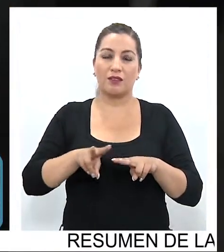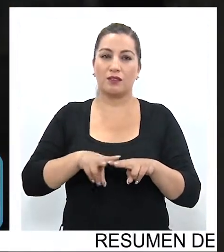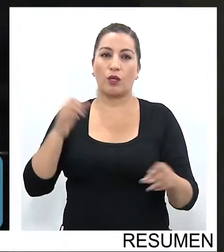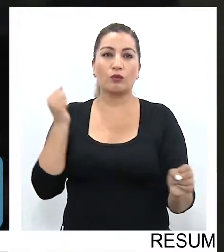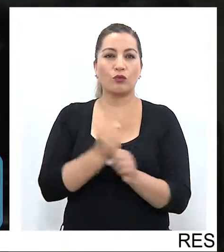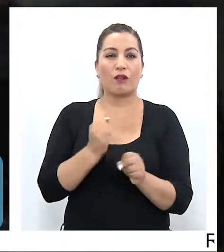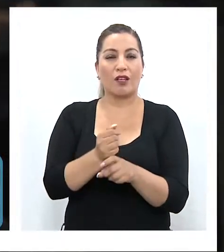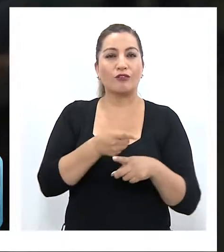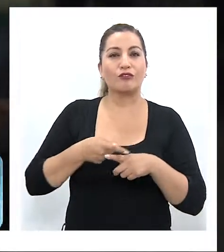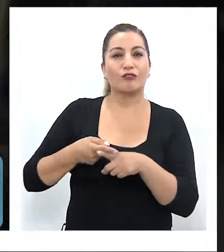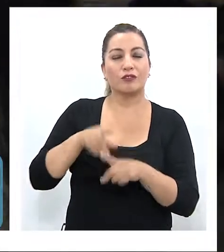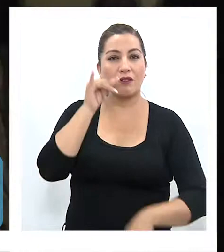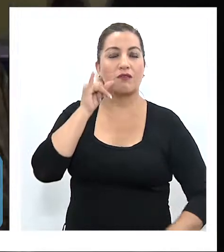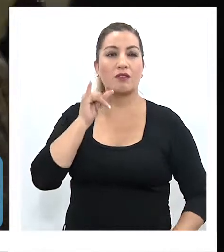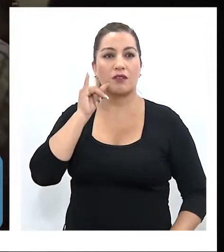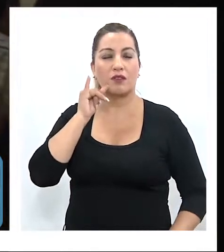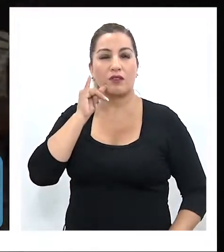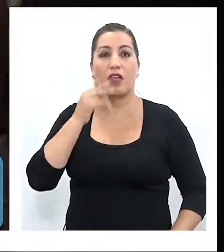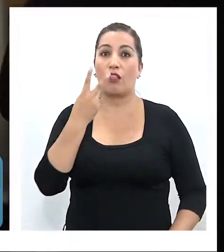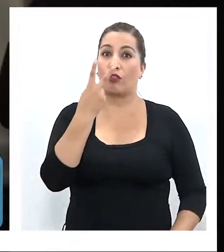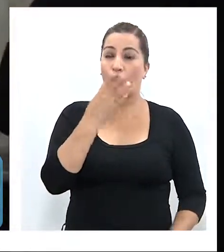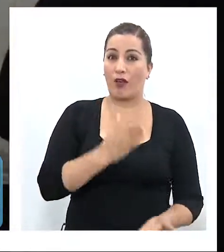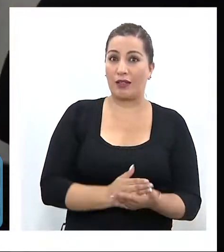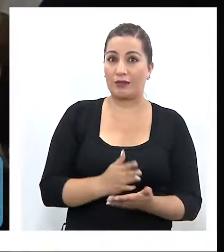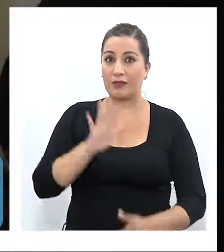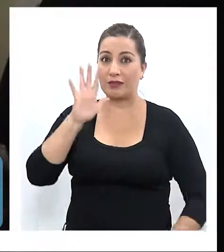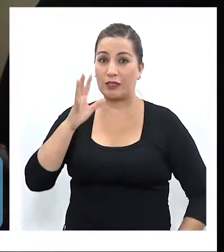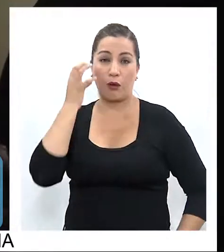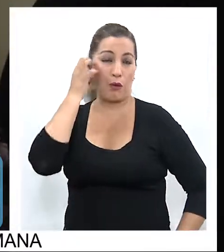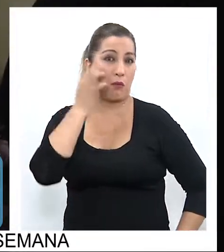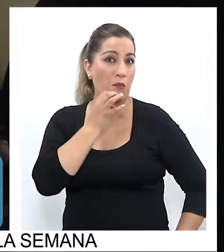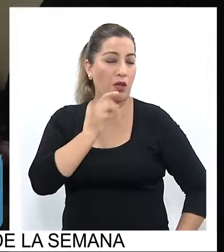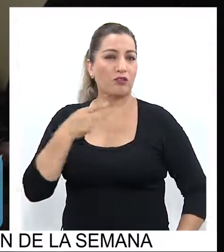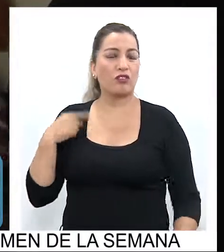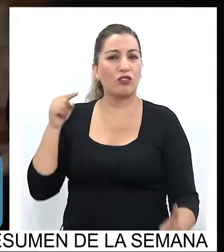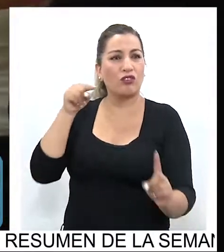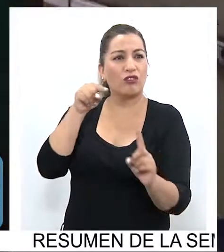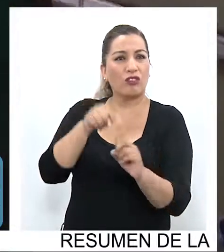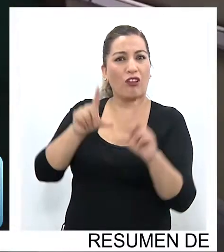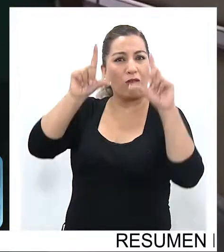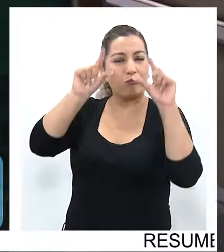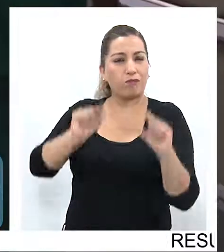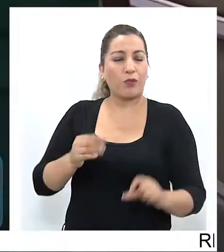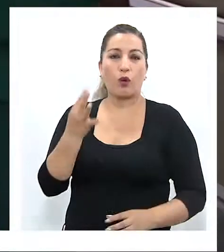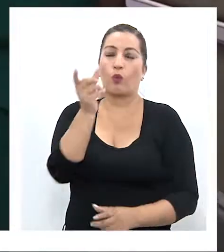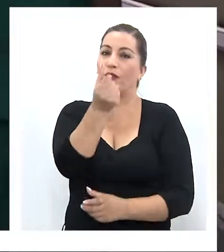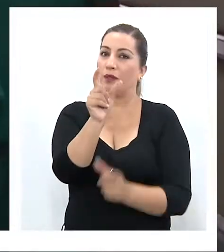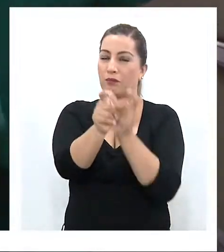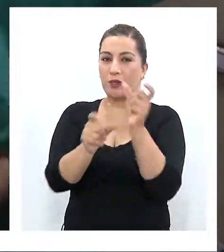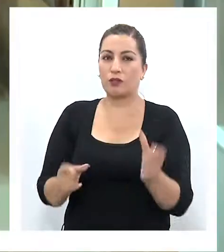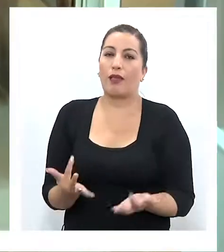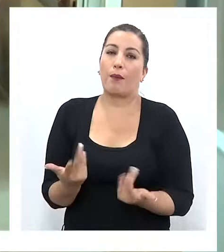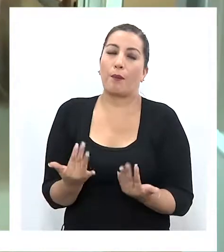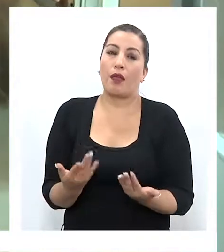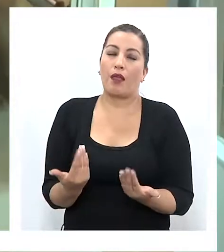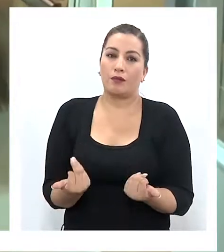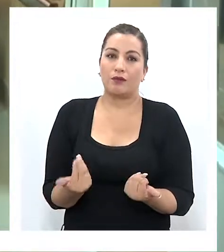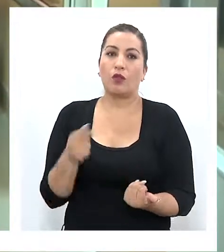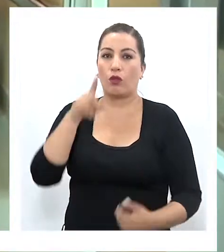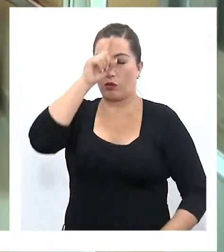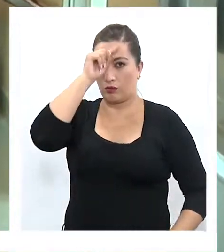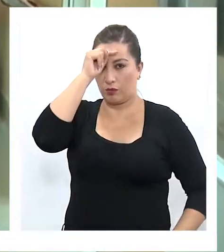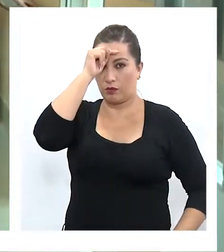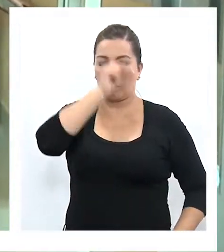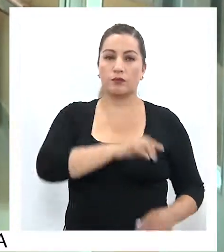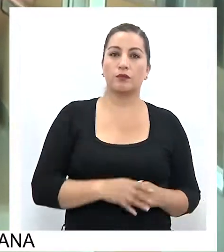realizar un operativo social en Iquique entre el 2 y 5 de mayo con la finalidad de disminuir el número de pacientes en lista de espera